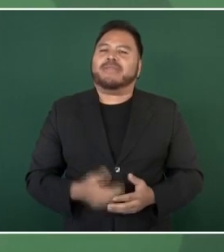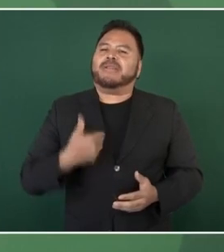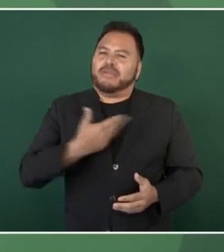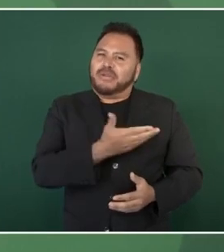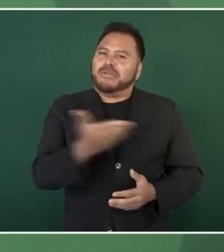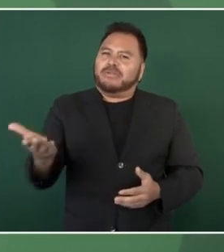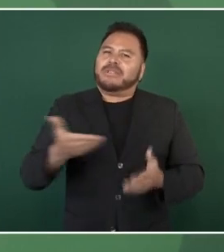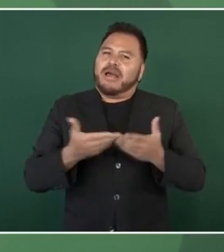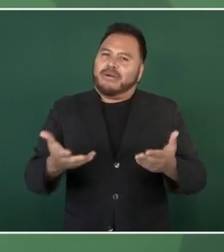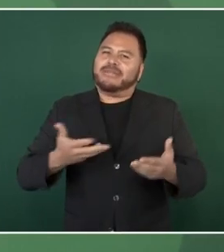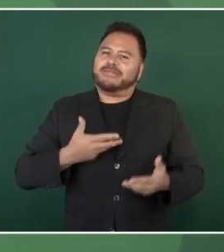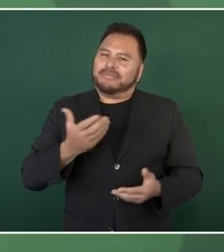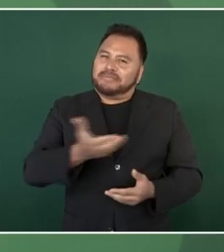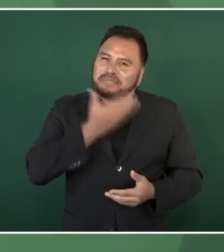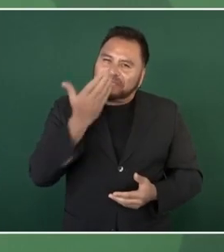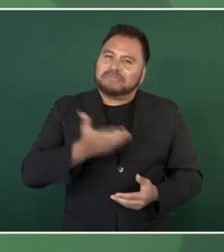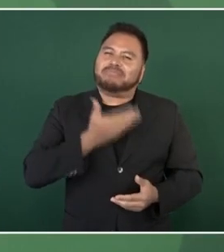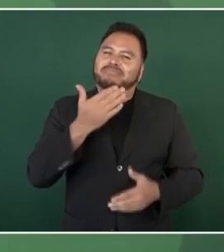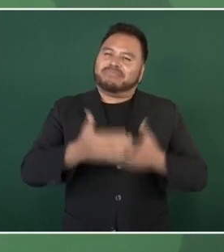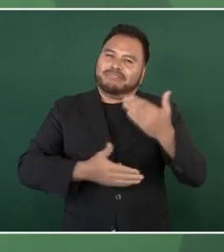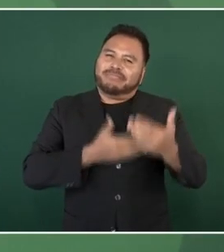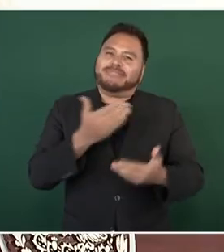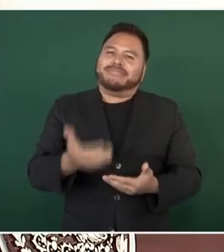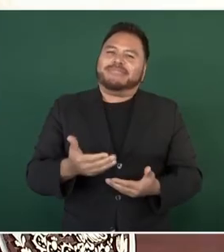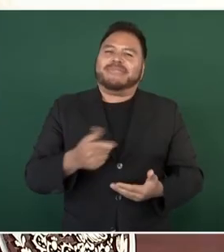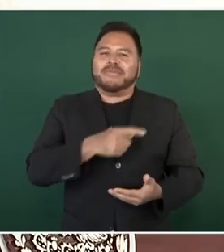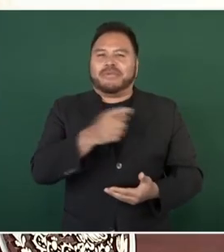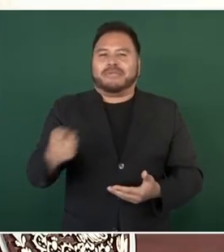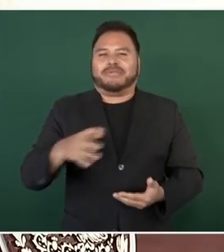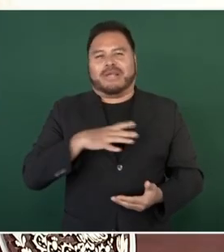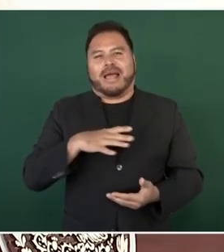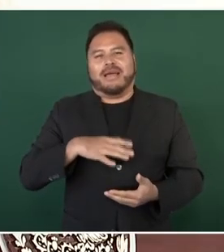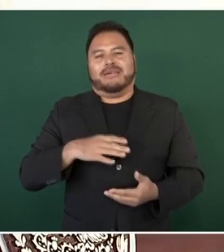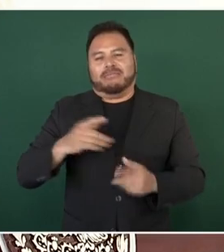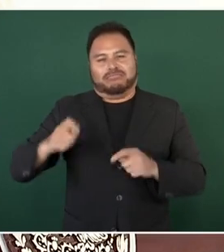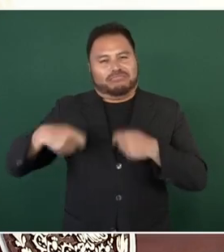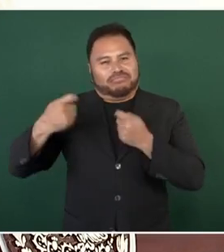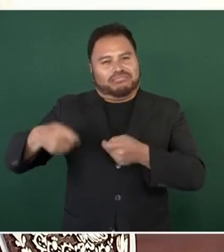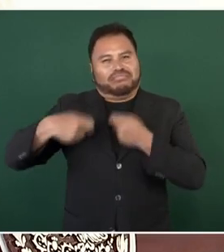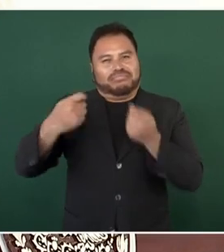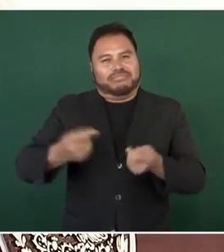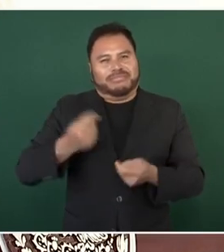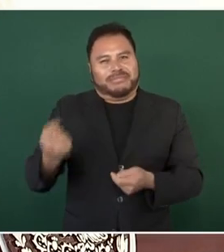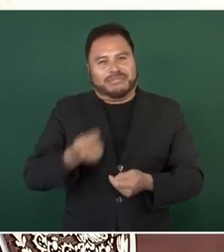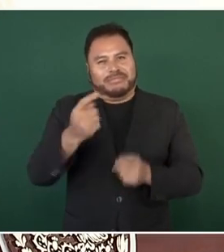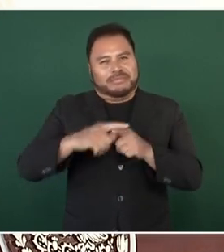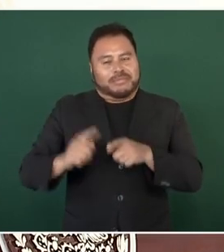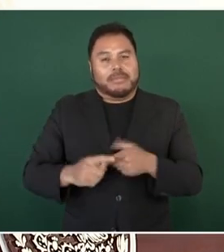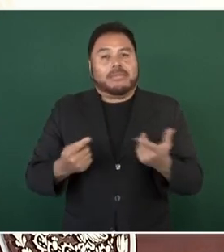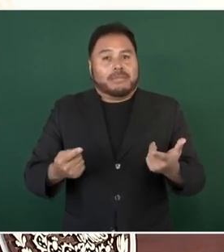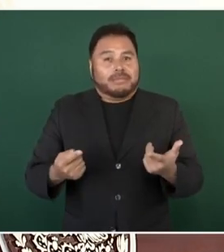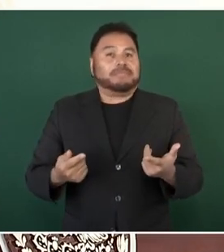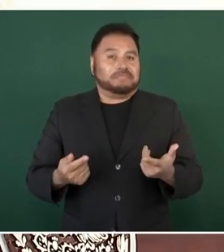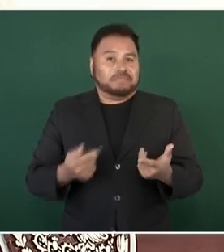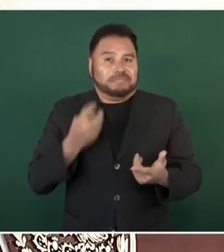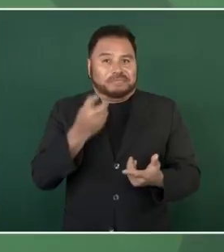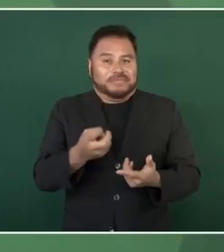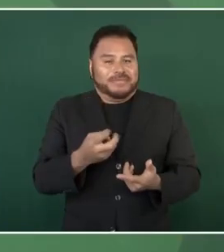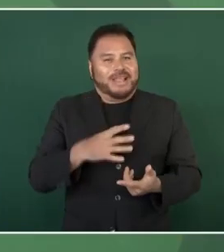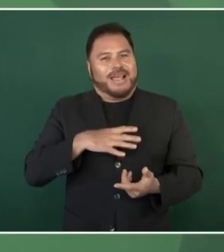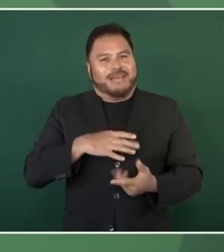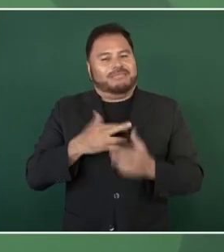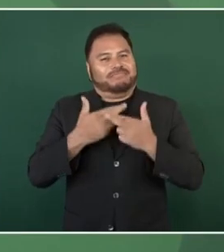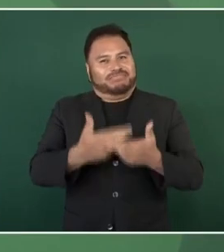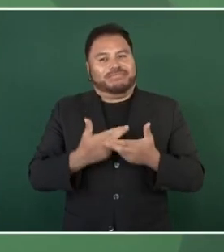tenemos costumbres, tenemos tradiciones que no se tienen